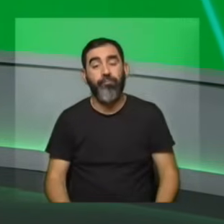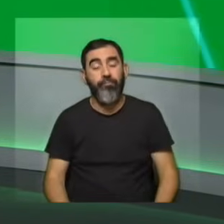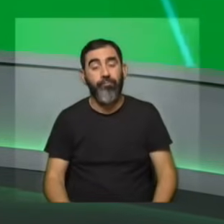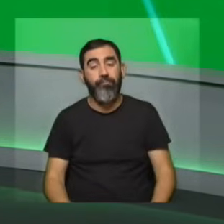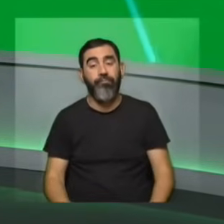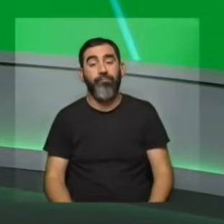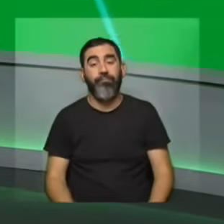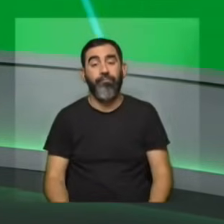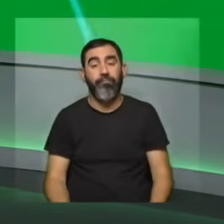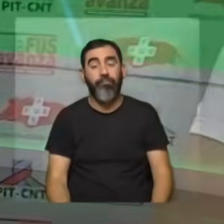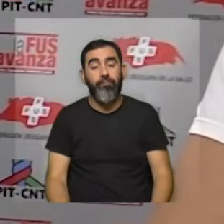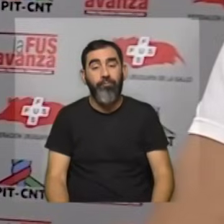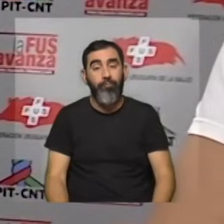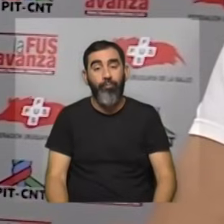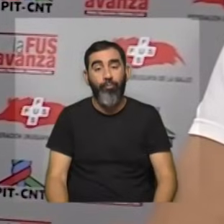mutualista gallega.